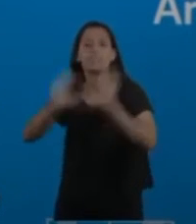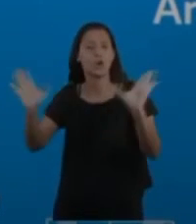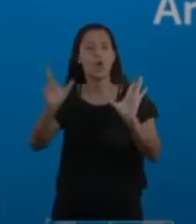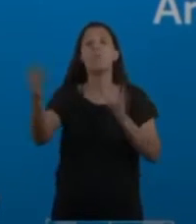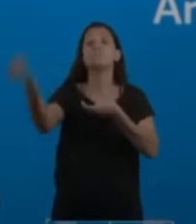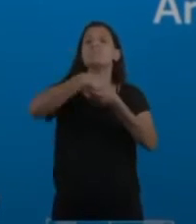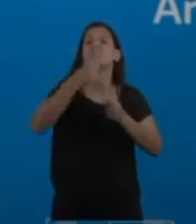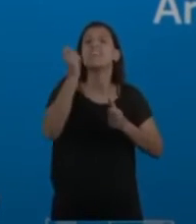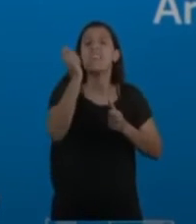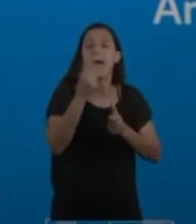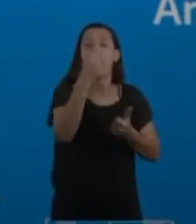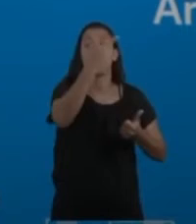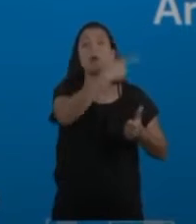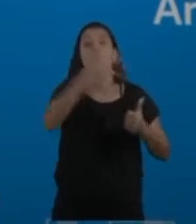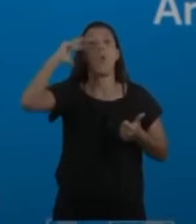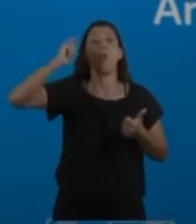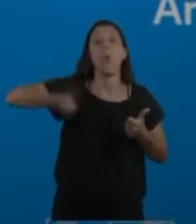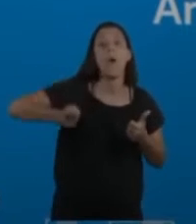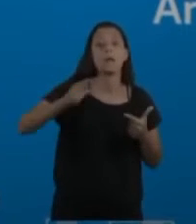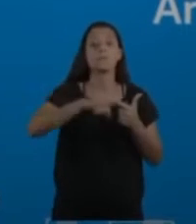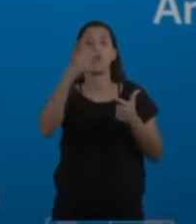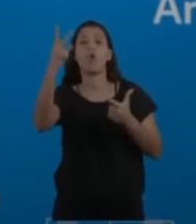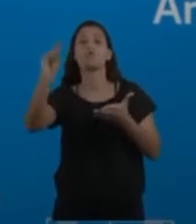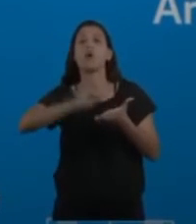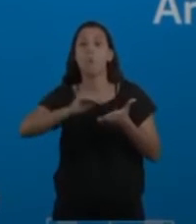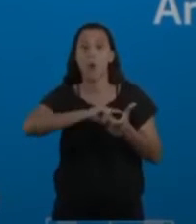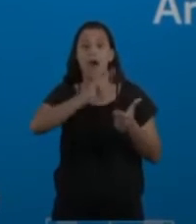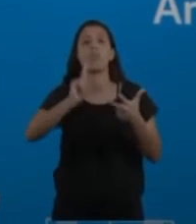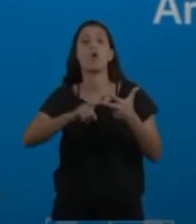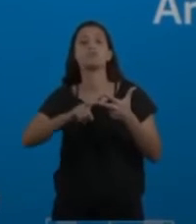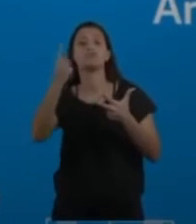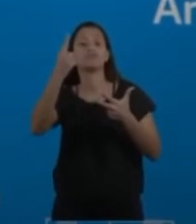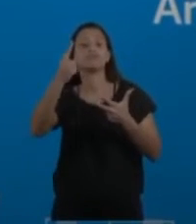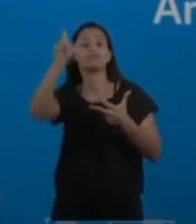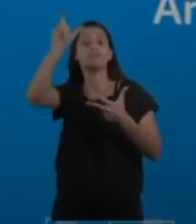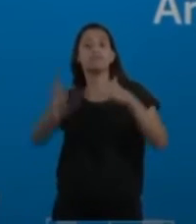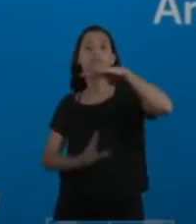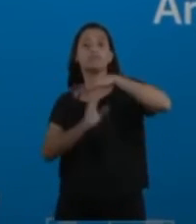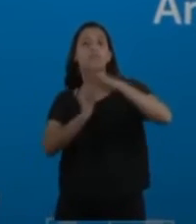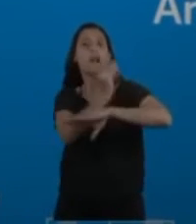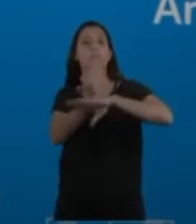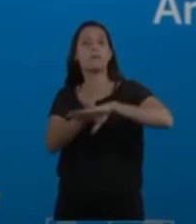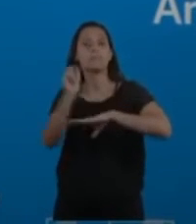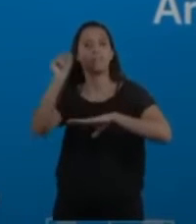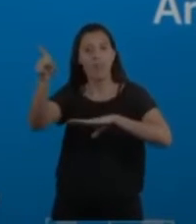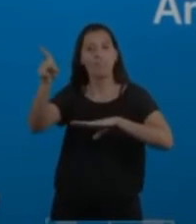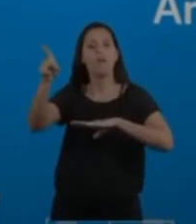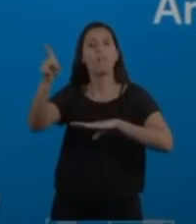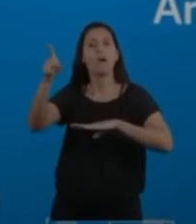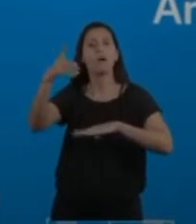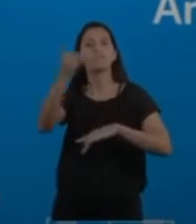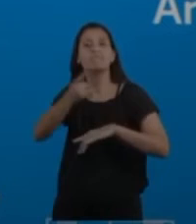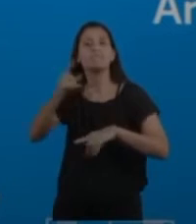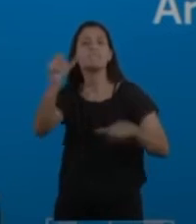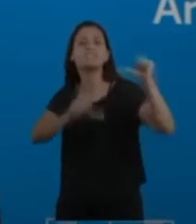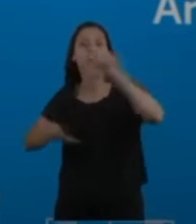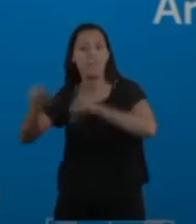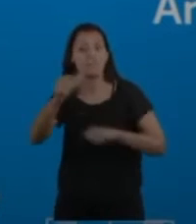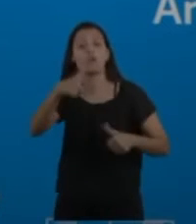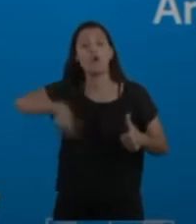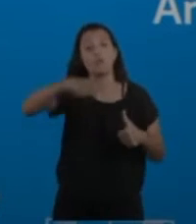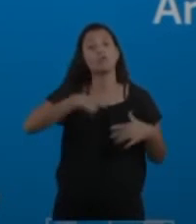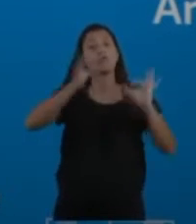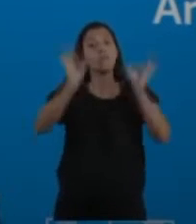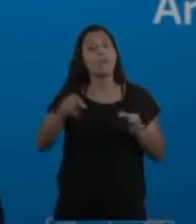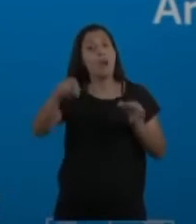se suma un juez dos abogados y un representante del estamento académico científico entendemos que esto